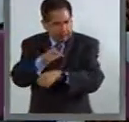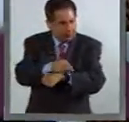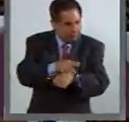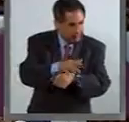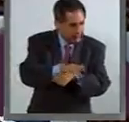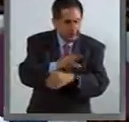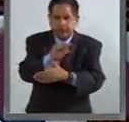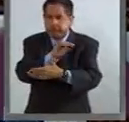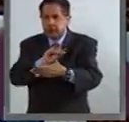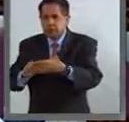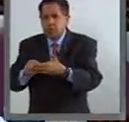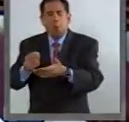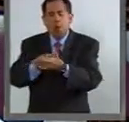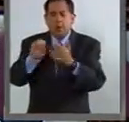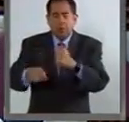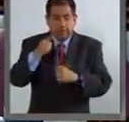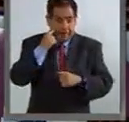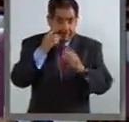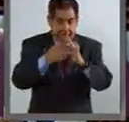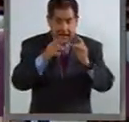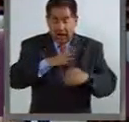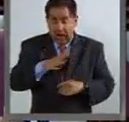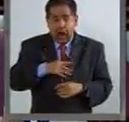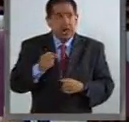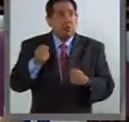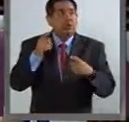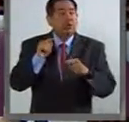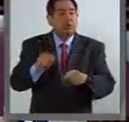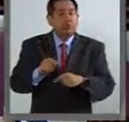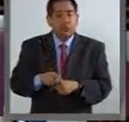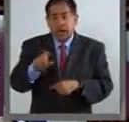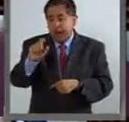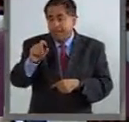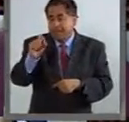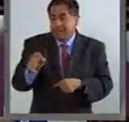Por ejemplo, a la fecha se han presentado